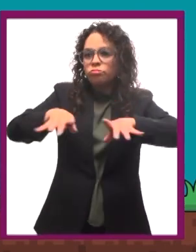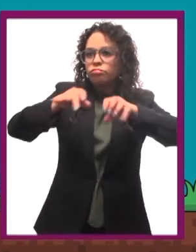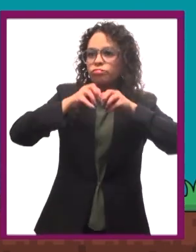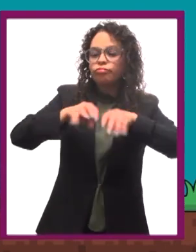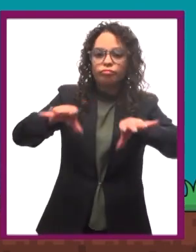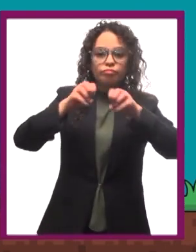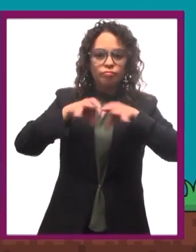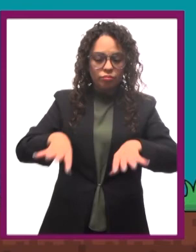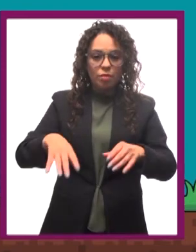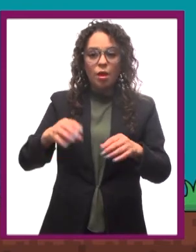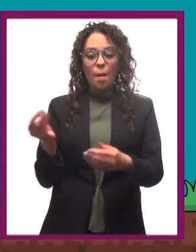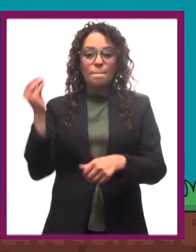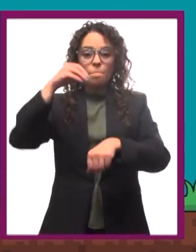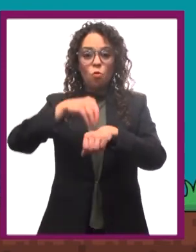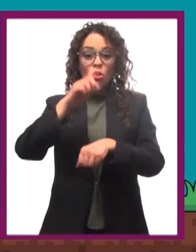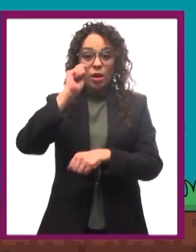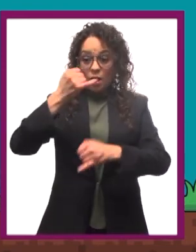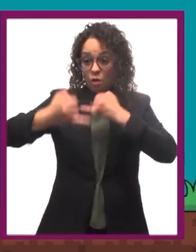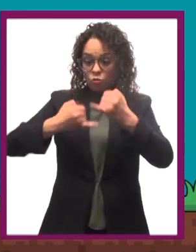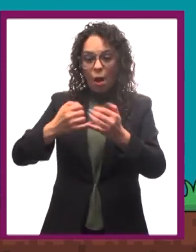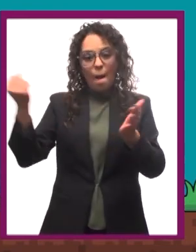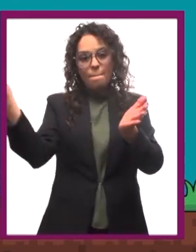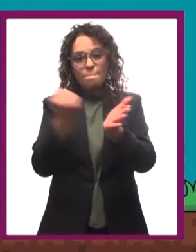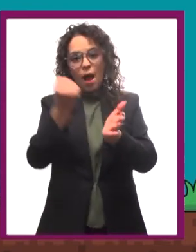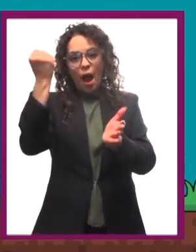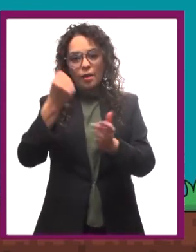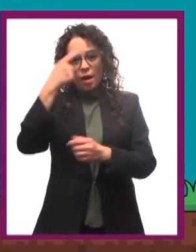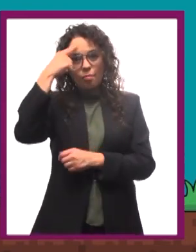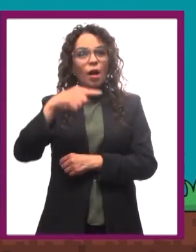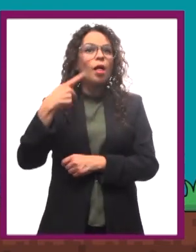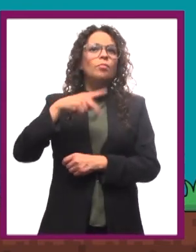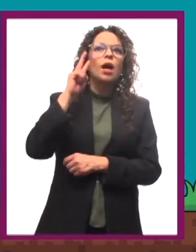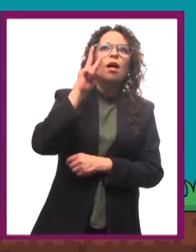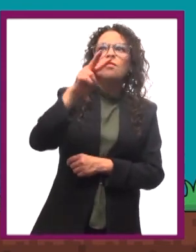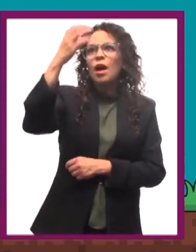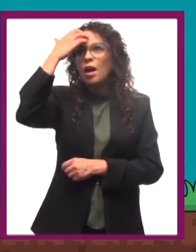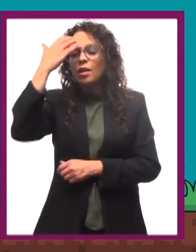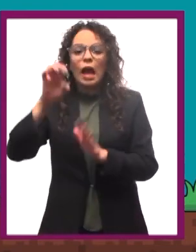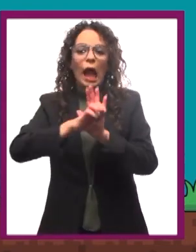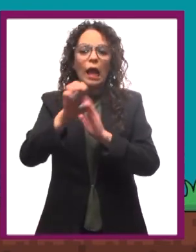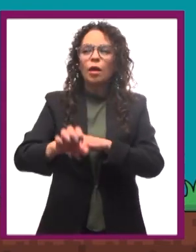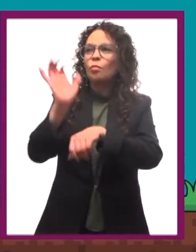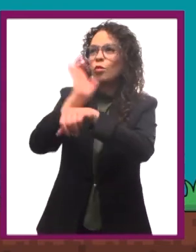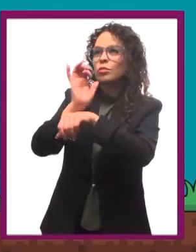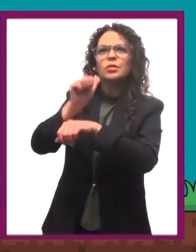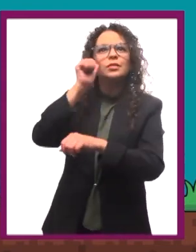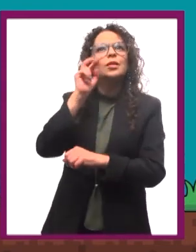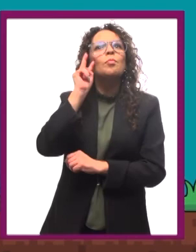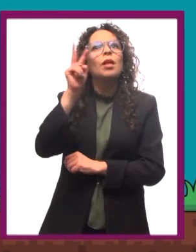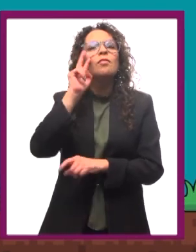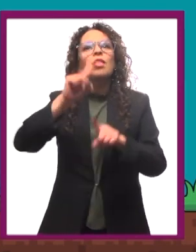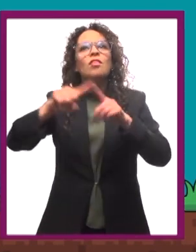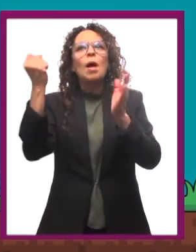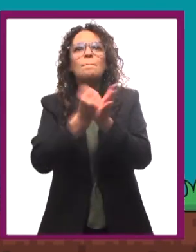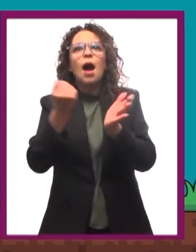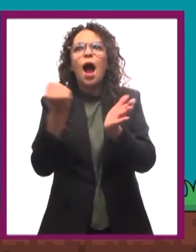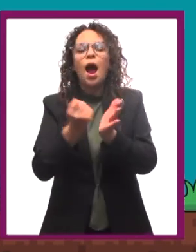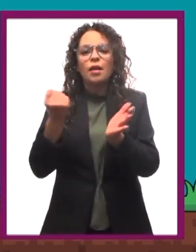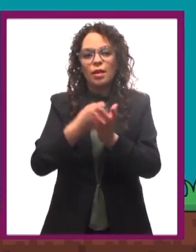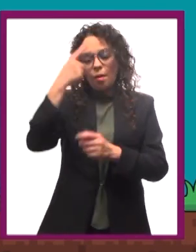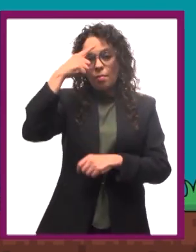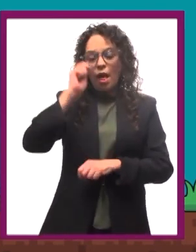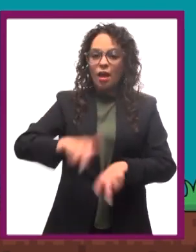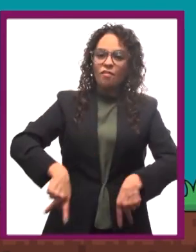publicidad. Bien poniendo marcas dentro de los juegos, como se hacía en el cine, o bien utilizando